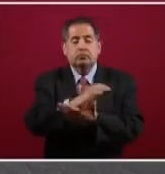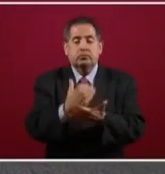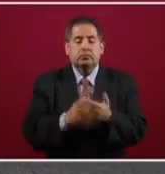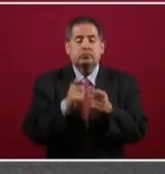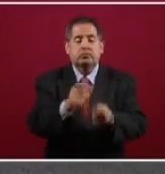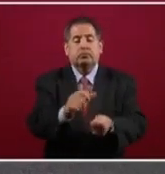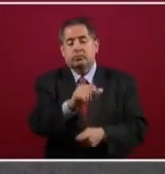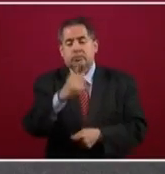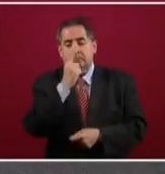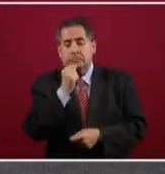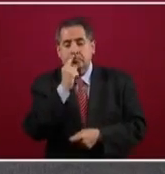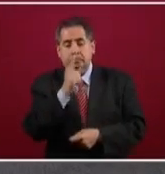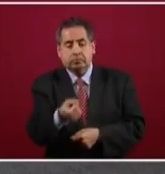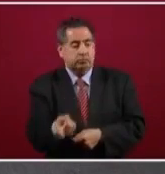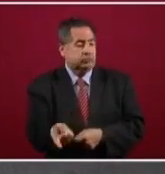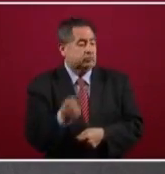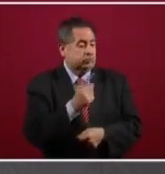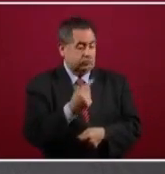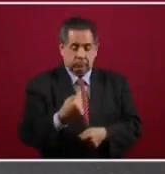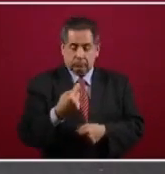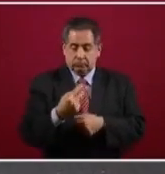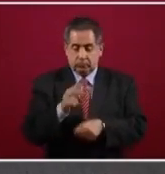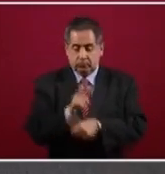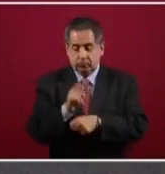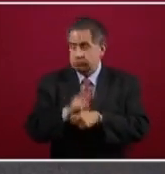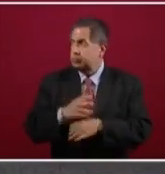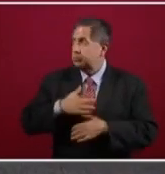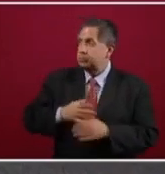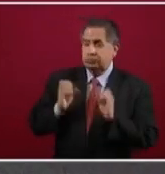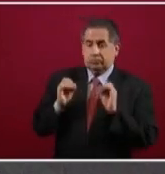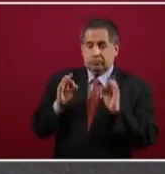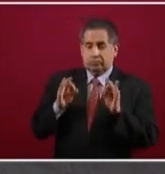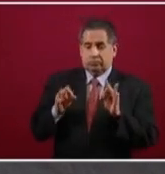policías para cuidar sus instalaciones.